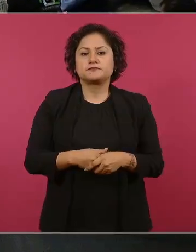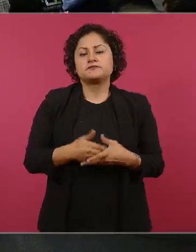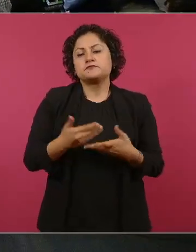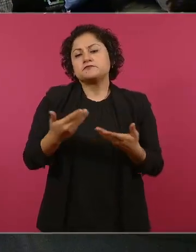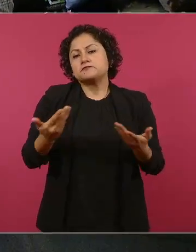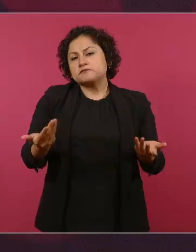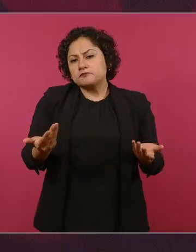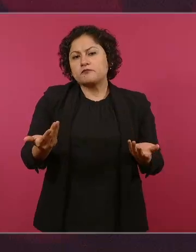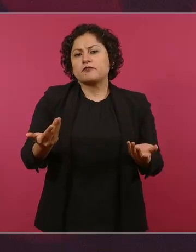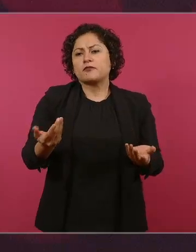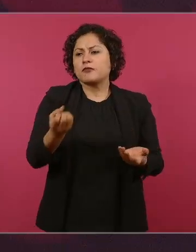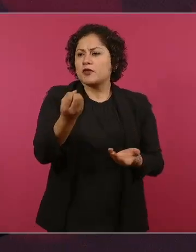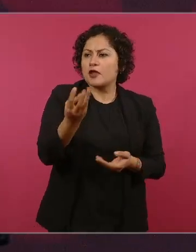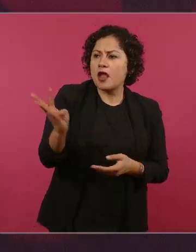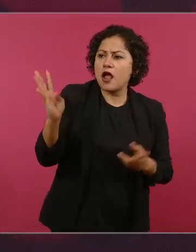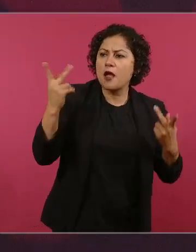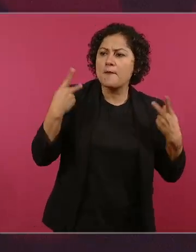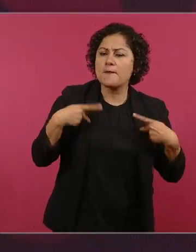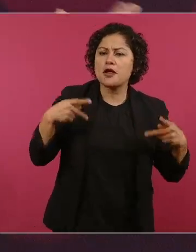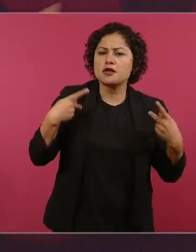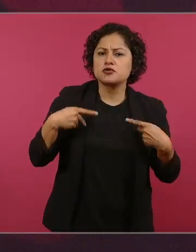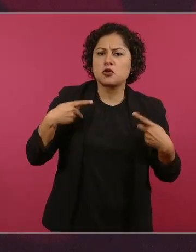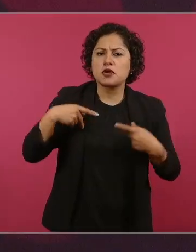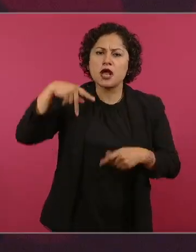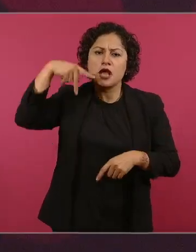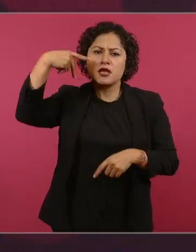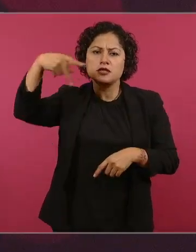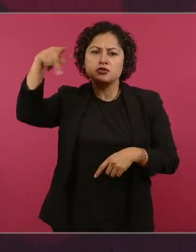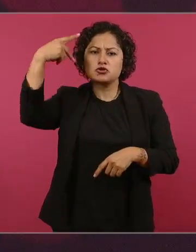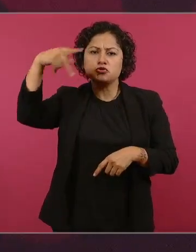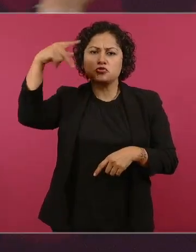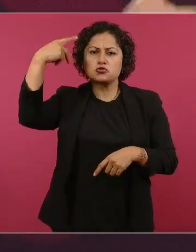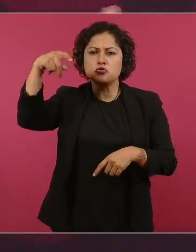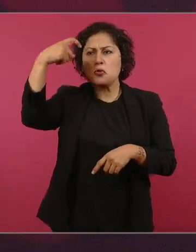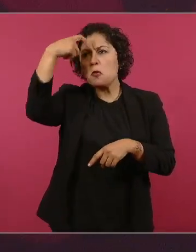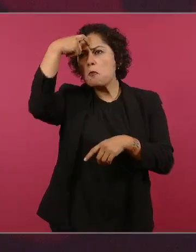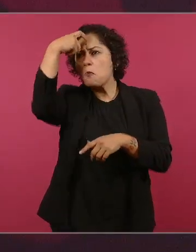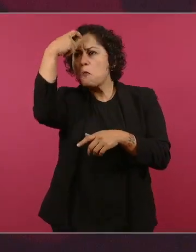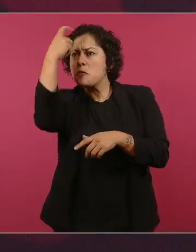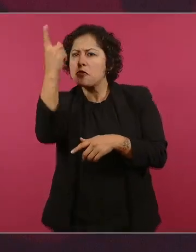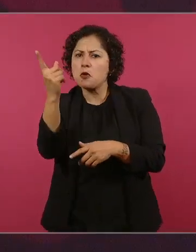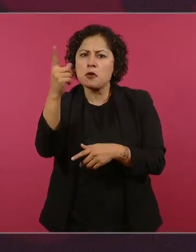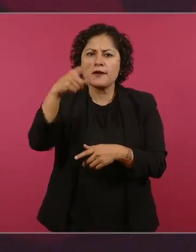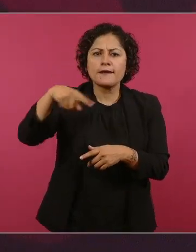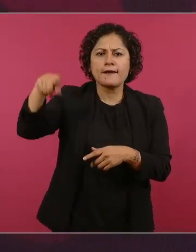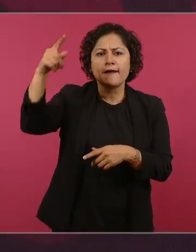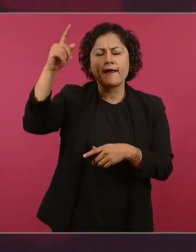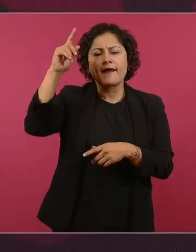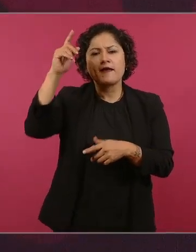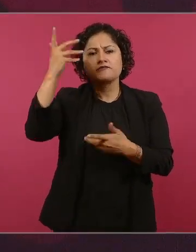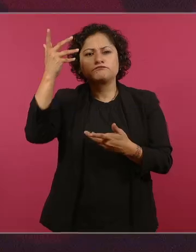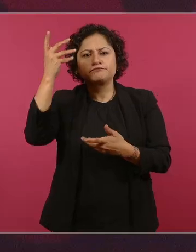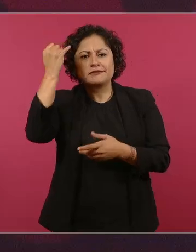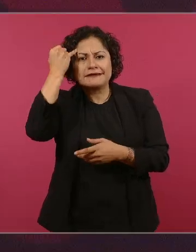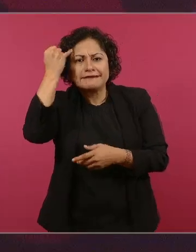tecnócratas neoliberales no creen en la inversión pública,